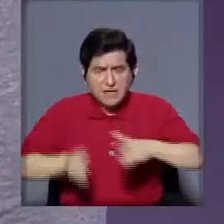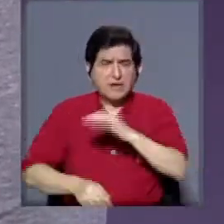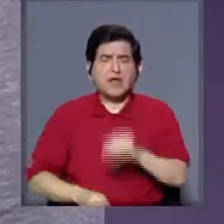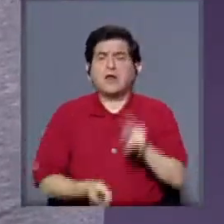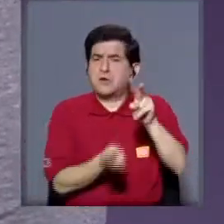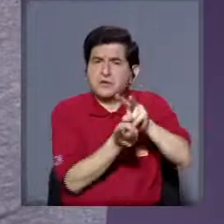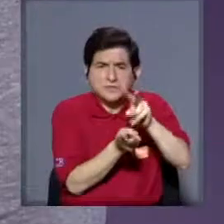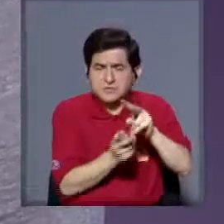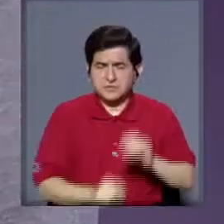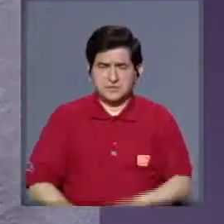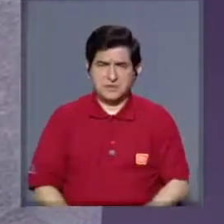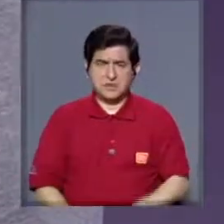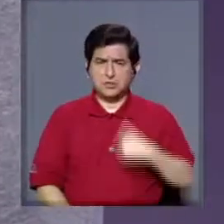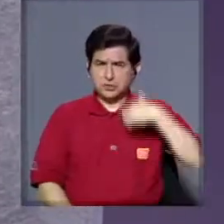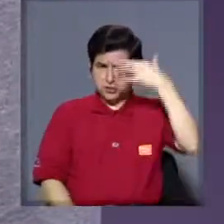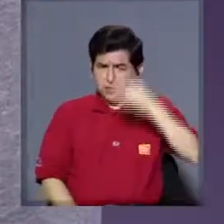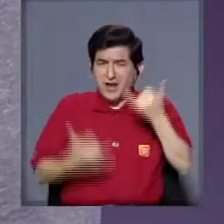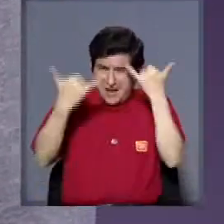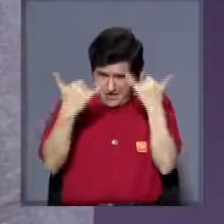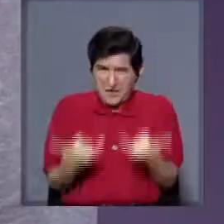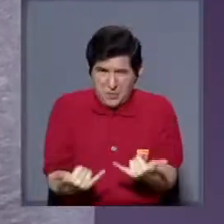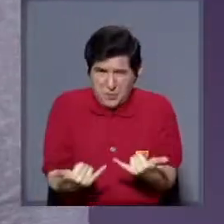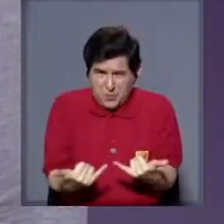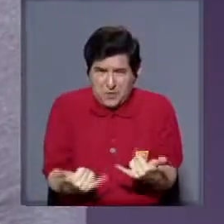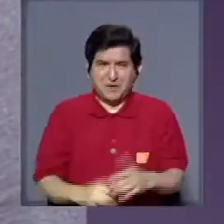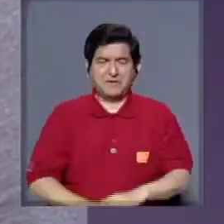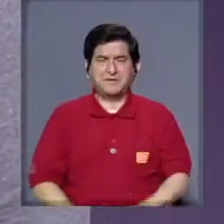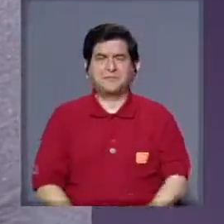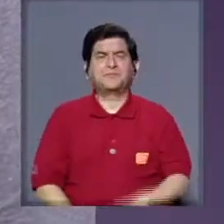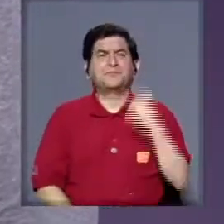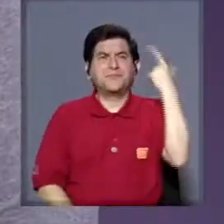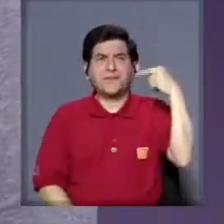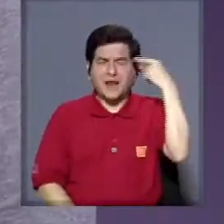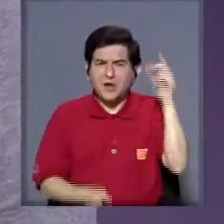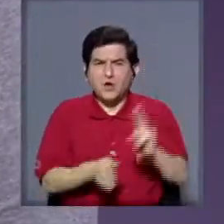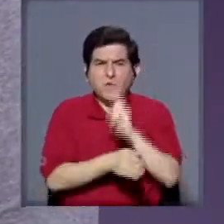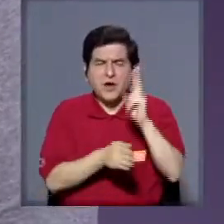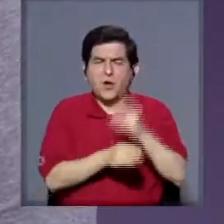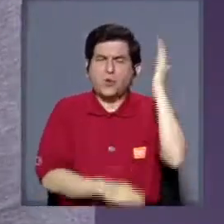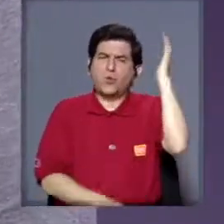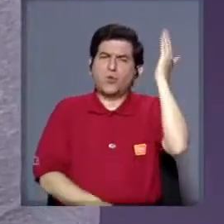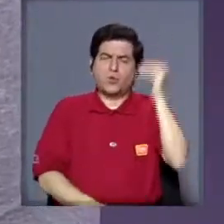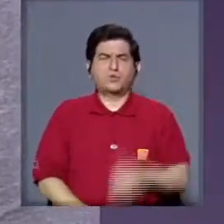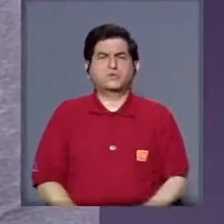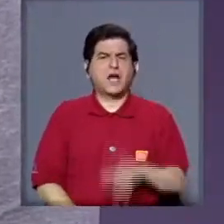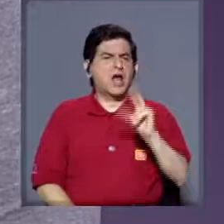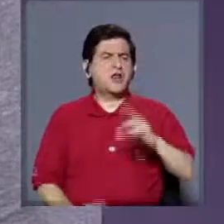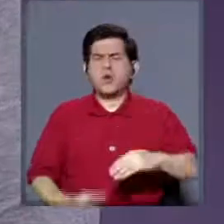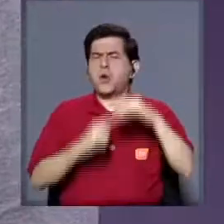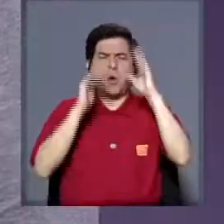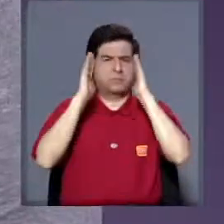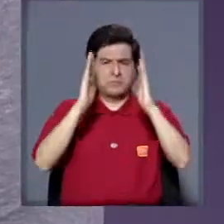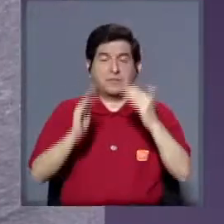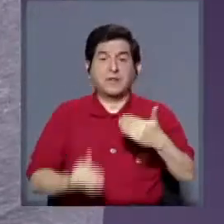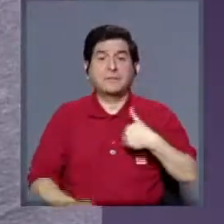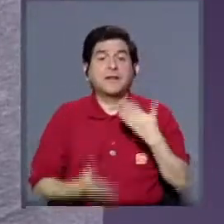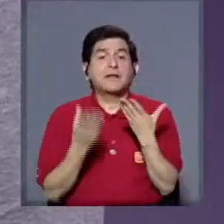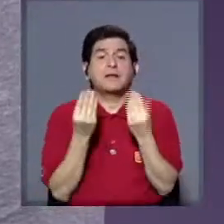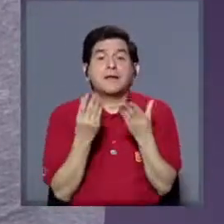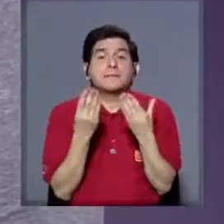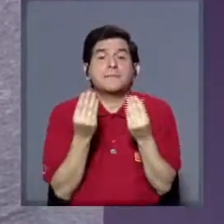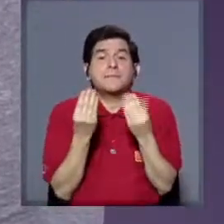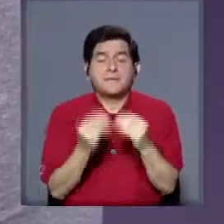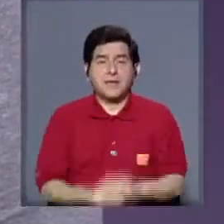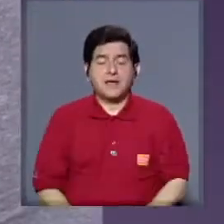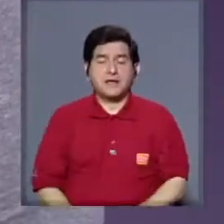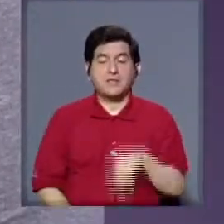entonces yo pienso que ahorita incluso el gobierno utiliza el discurso de que no es prioridad porque tiene miedo de